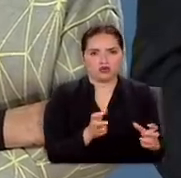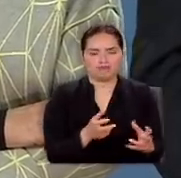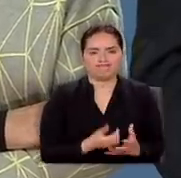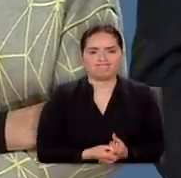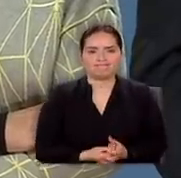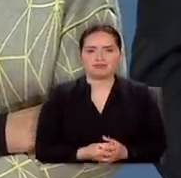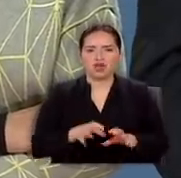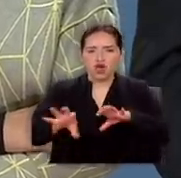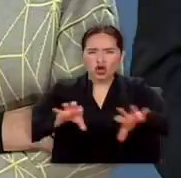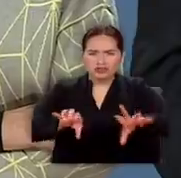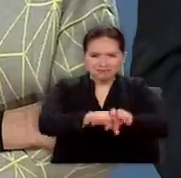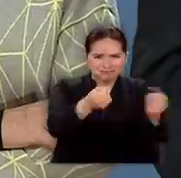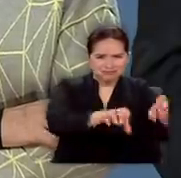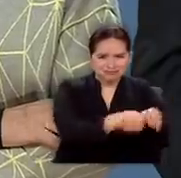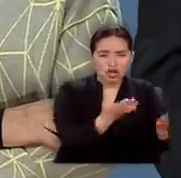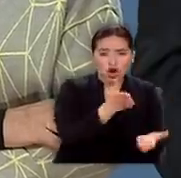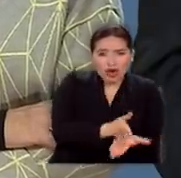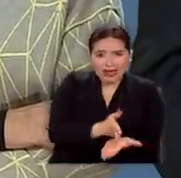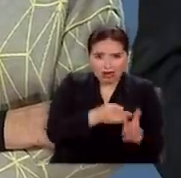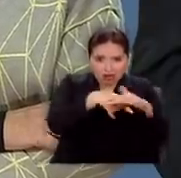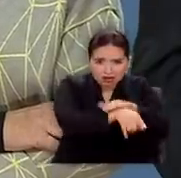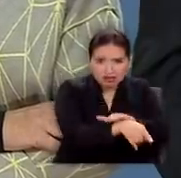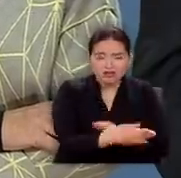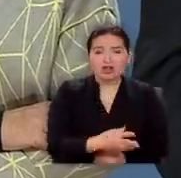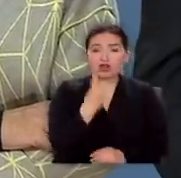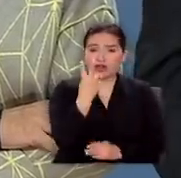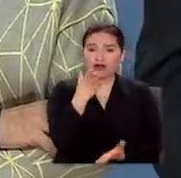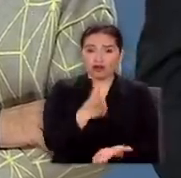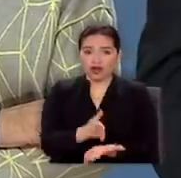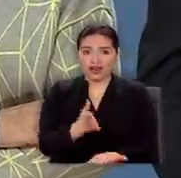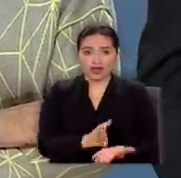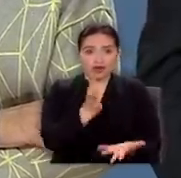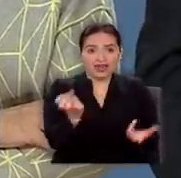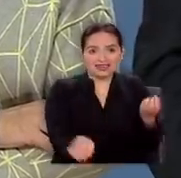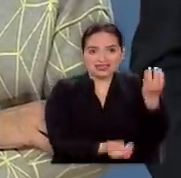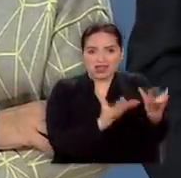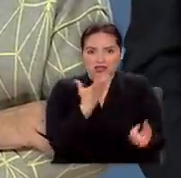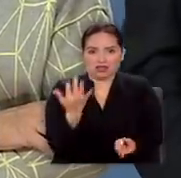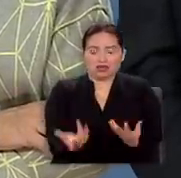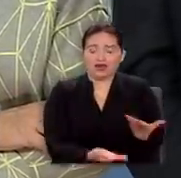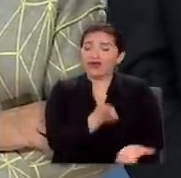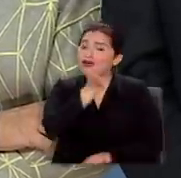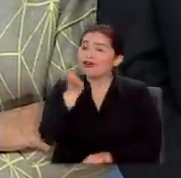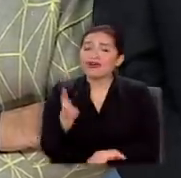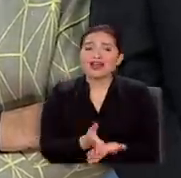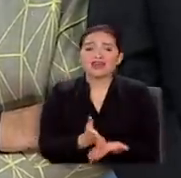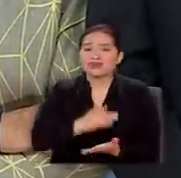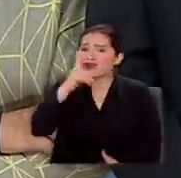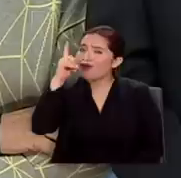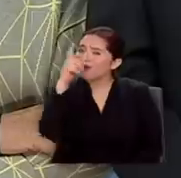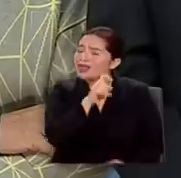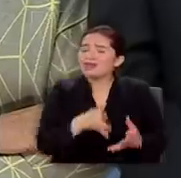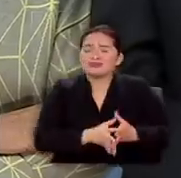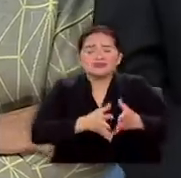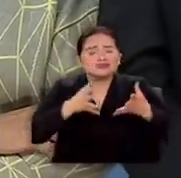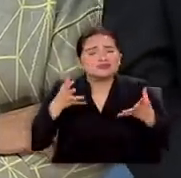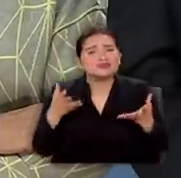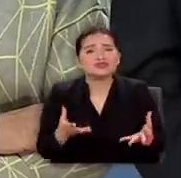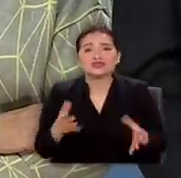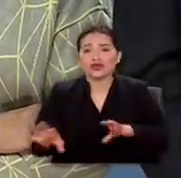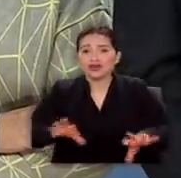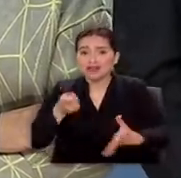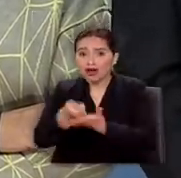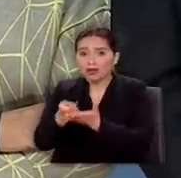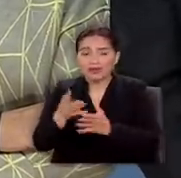equipamiento destruido en los colegios dos colegios con incendios son colegios que ha costado mucho equipar